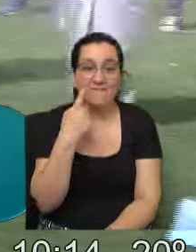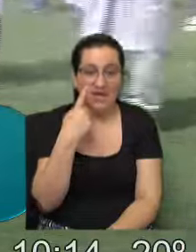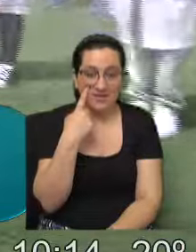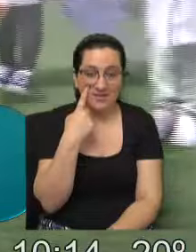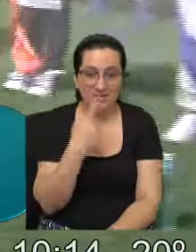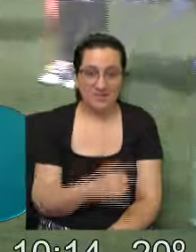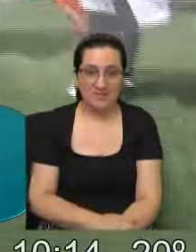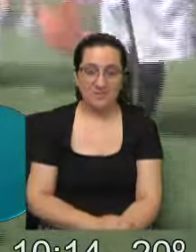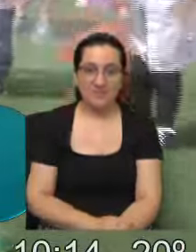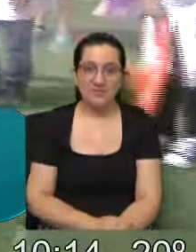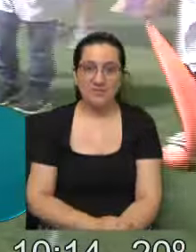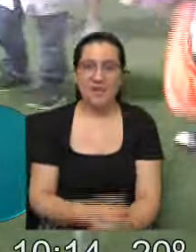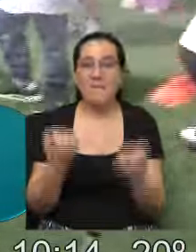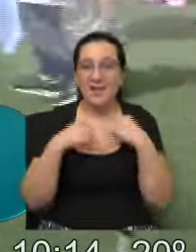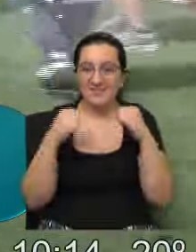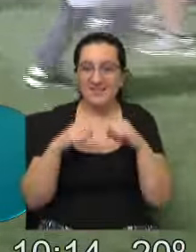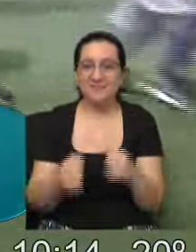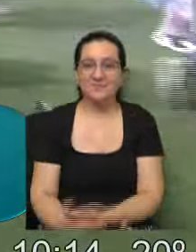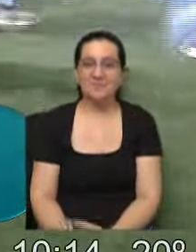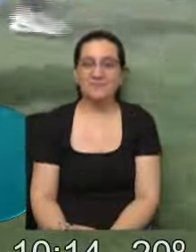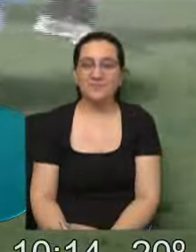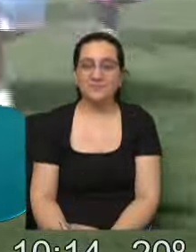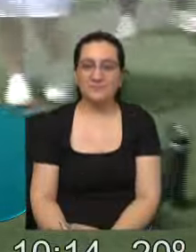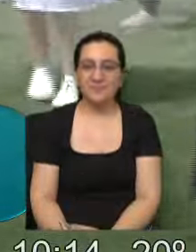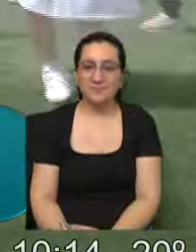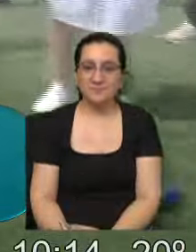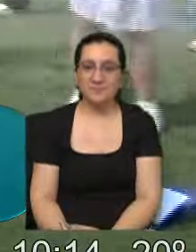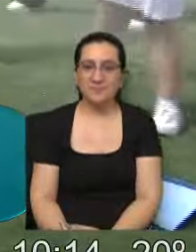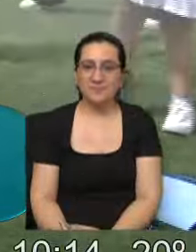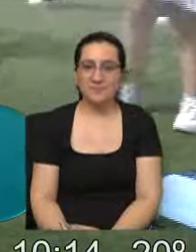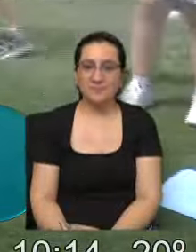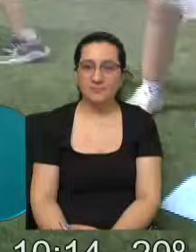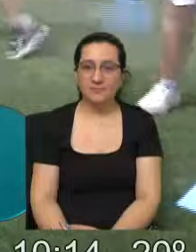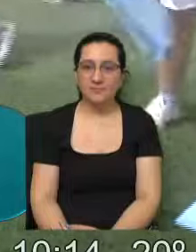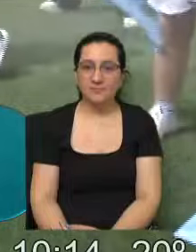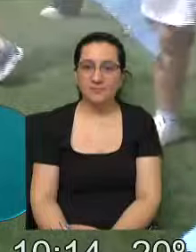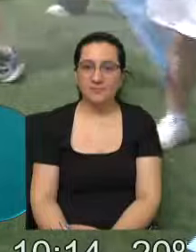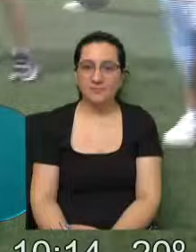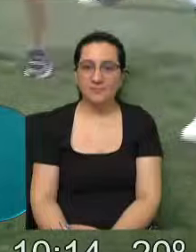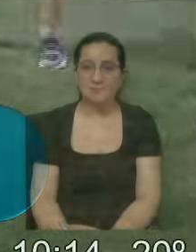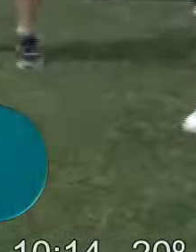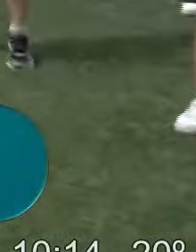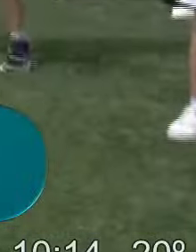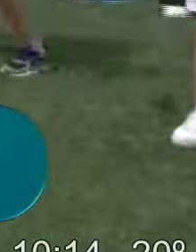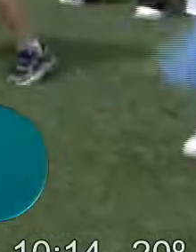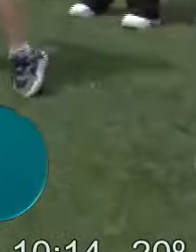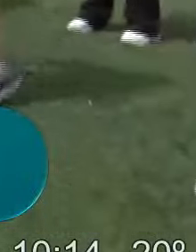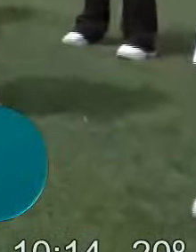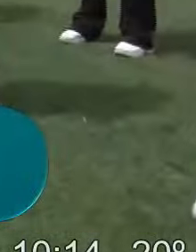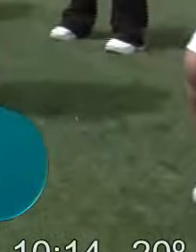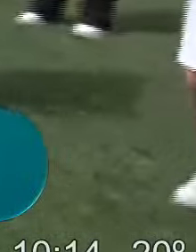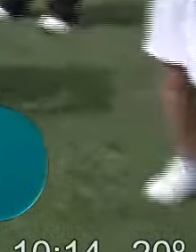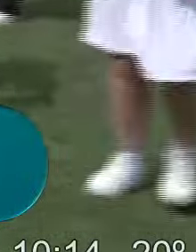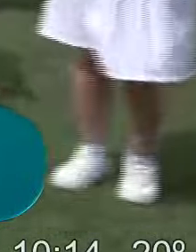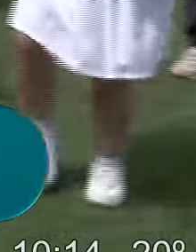dejamos con el ensayo con su voz marinera encantada volando